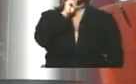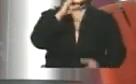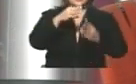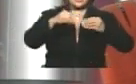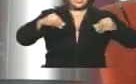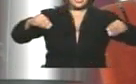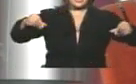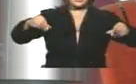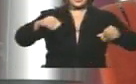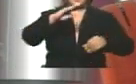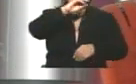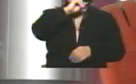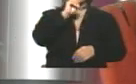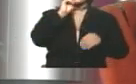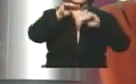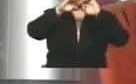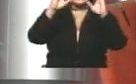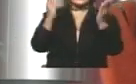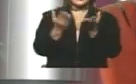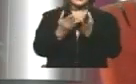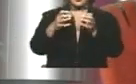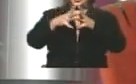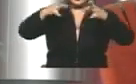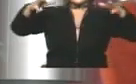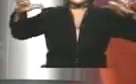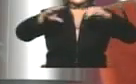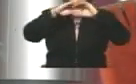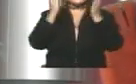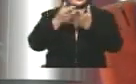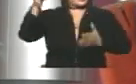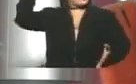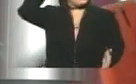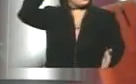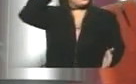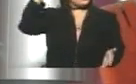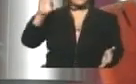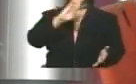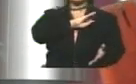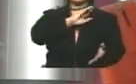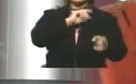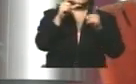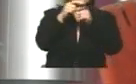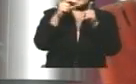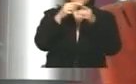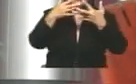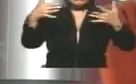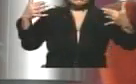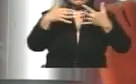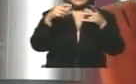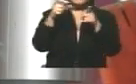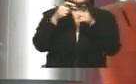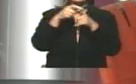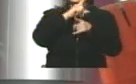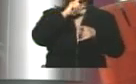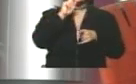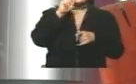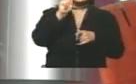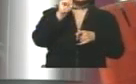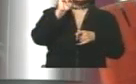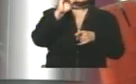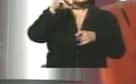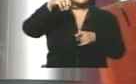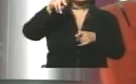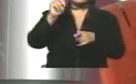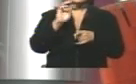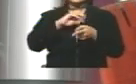el concepto Mucutarcisa, que es tierra grande, de los propios timotes, y al vincularse esto con los cuicas y nacen los timotocuicas, nos dan ese